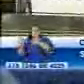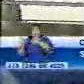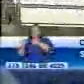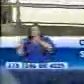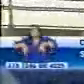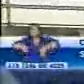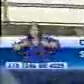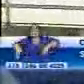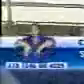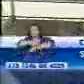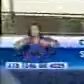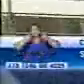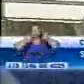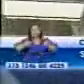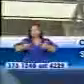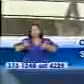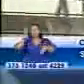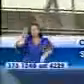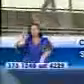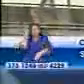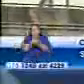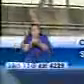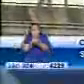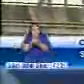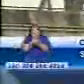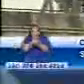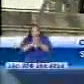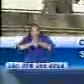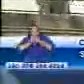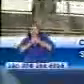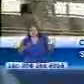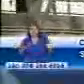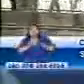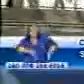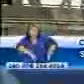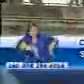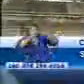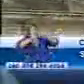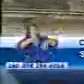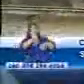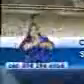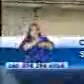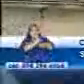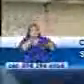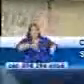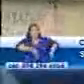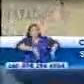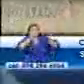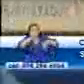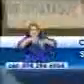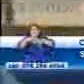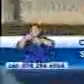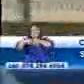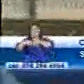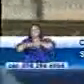viales Sí nosotros vamos a continuar con este tipo de campañas de Educación vial en Guayaquil y en otras ciudades durante todo este año